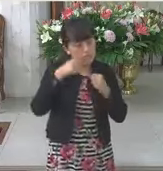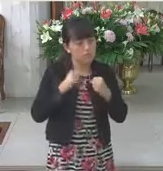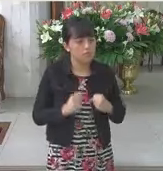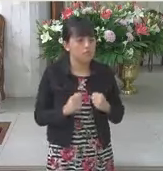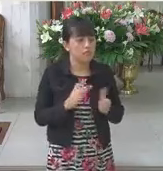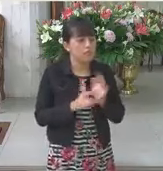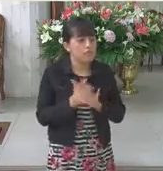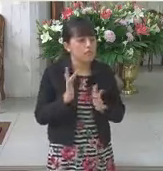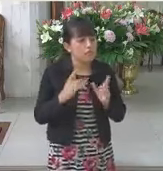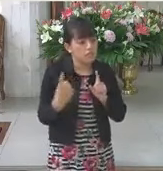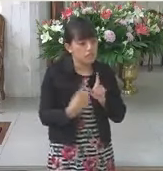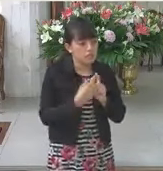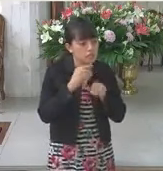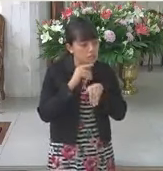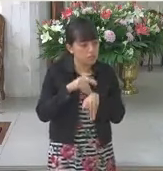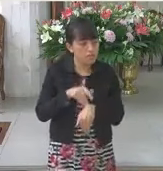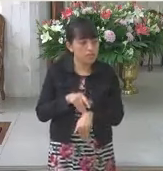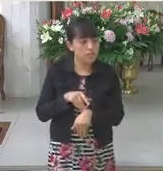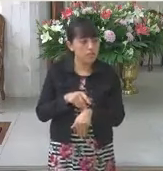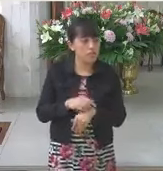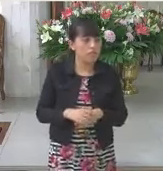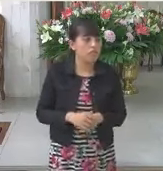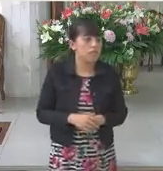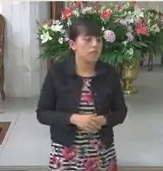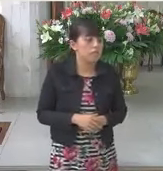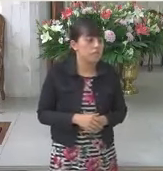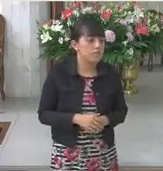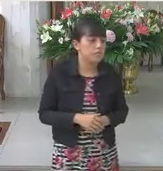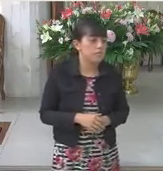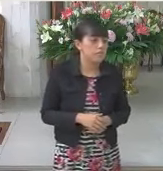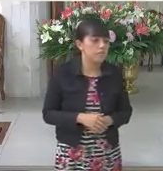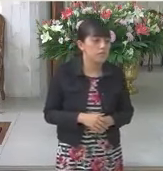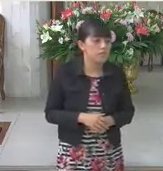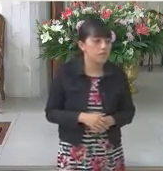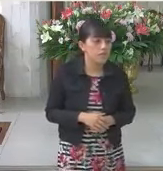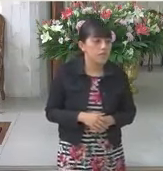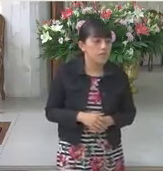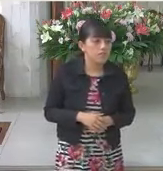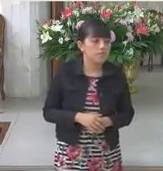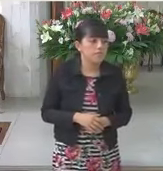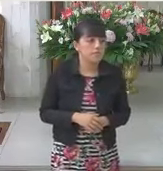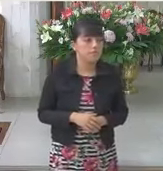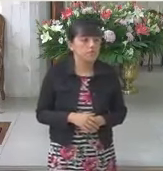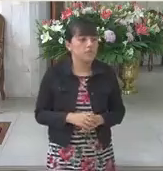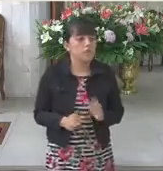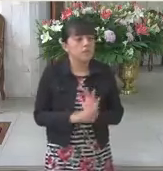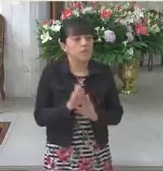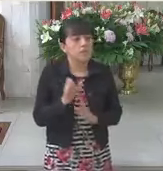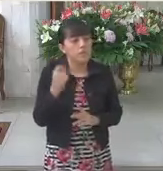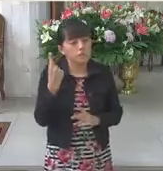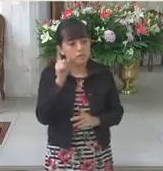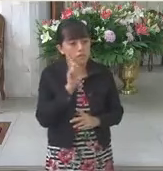un puesto muy importante en una empresa y pedí oración porque lógicamente en ese